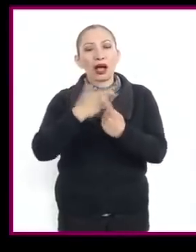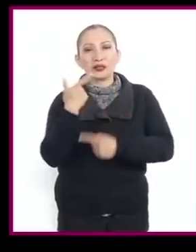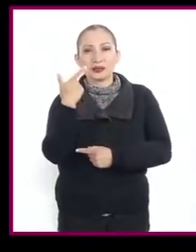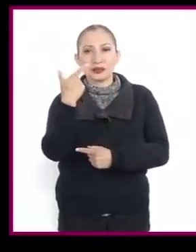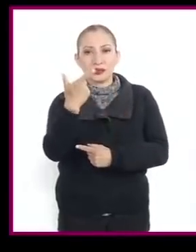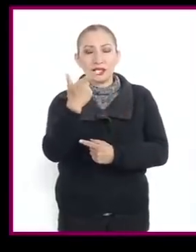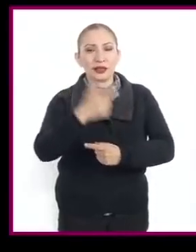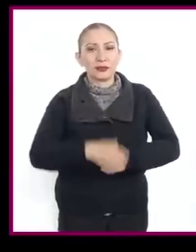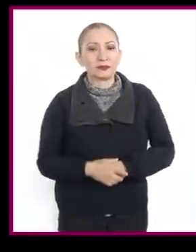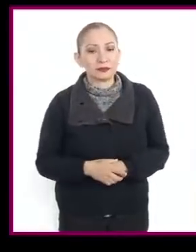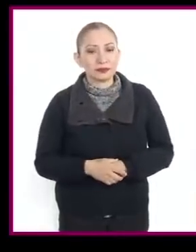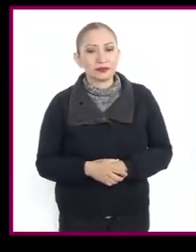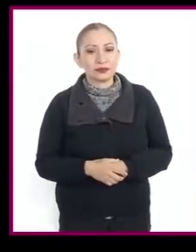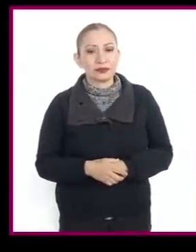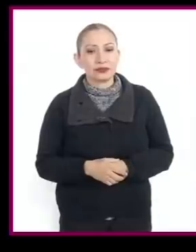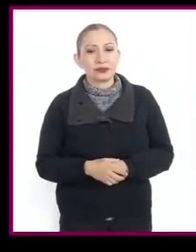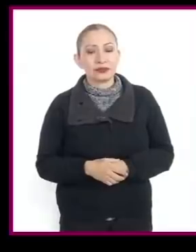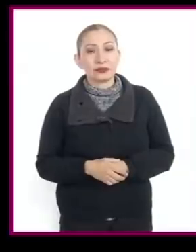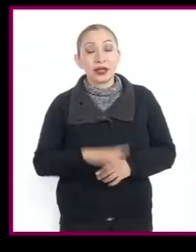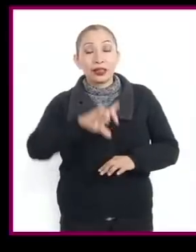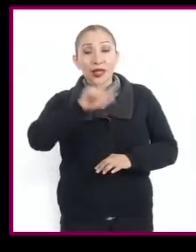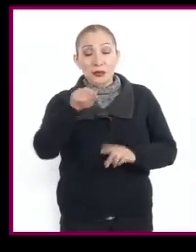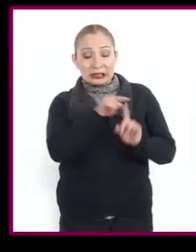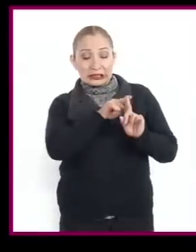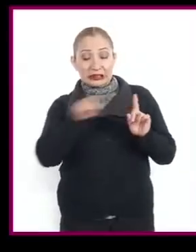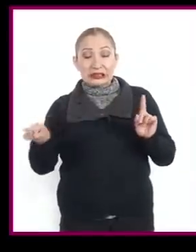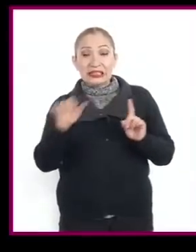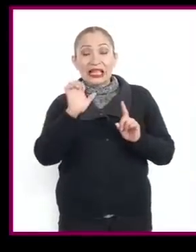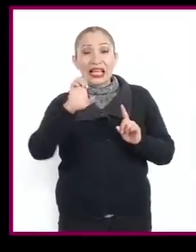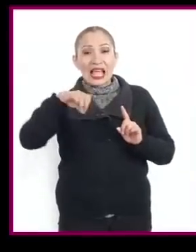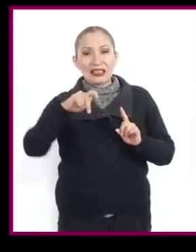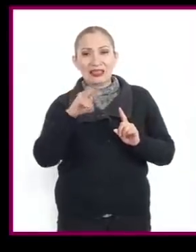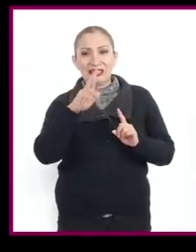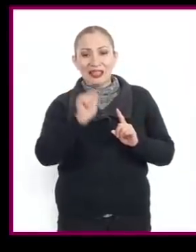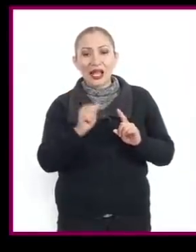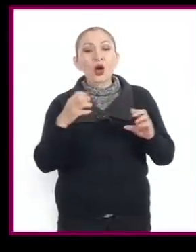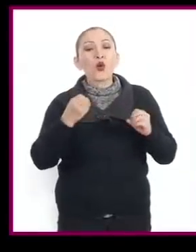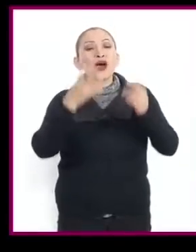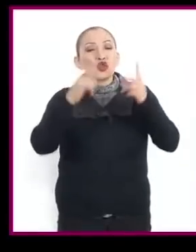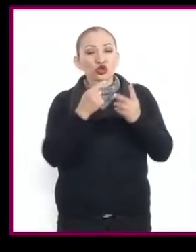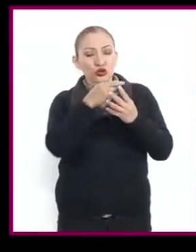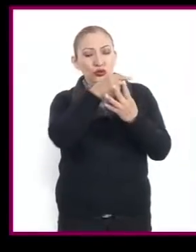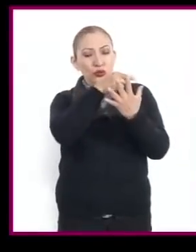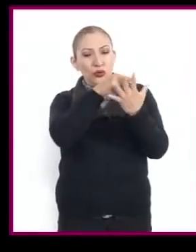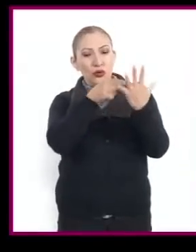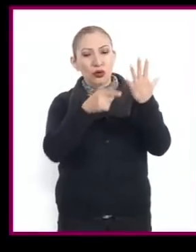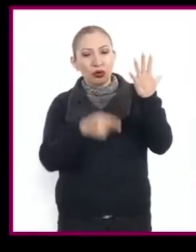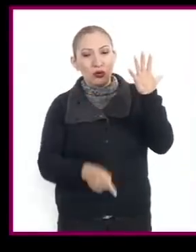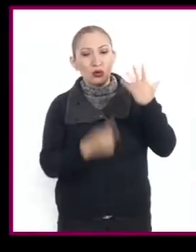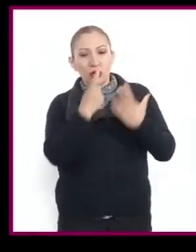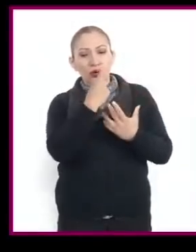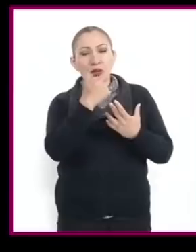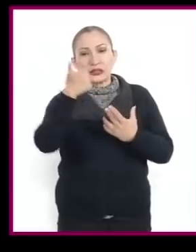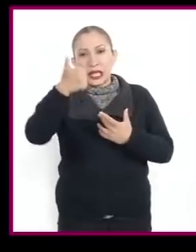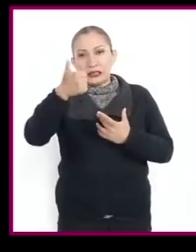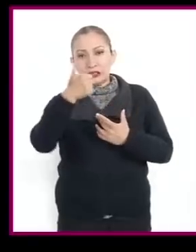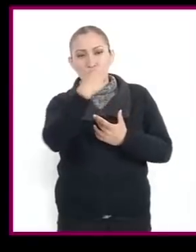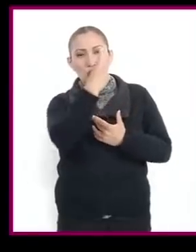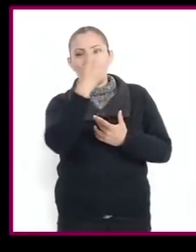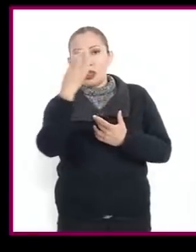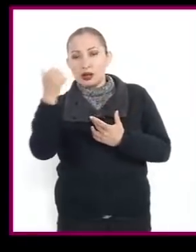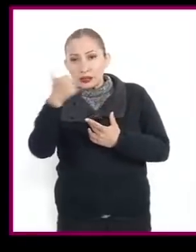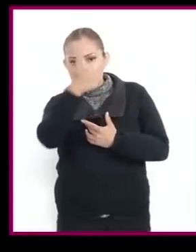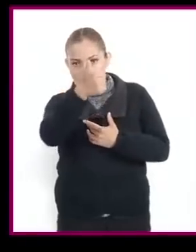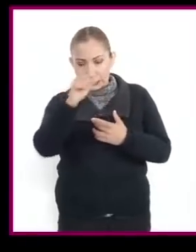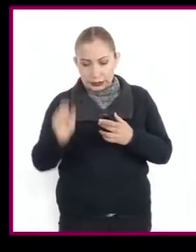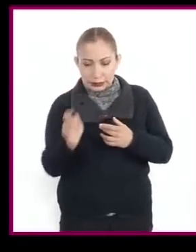más 1 más 7 dividido entre el número total de datos, que son 6. Tenemos 6